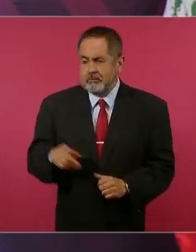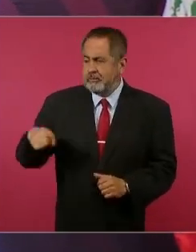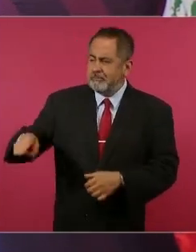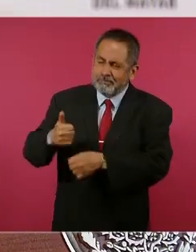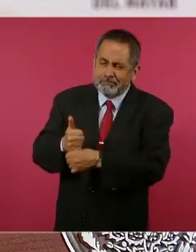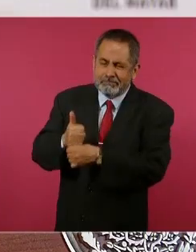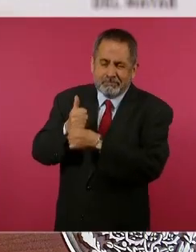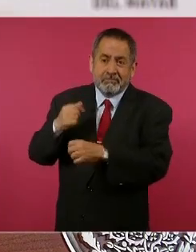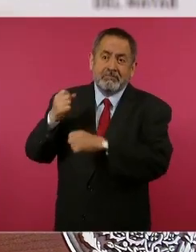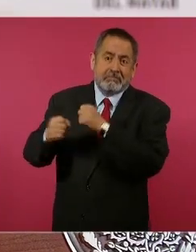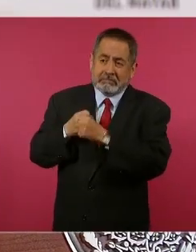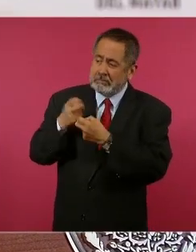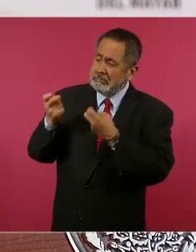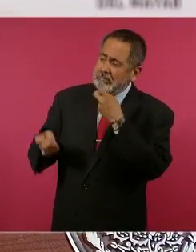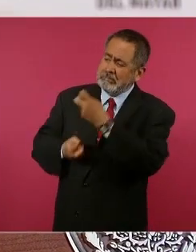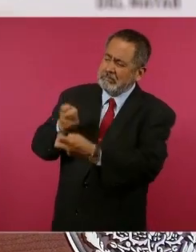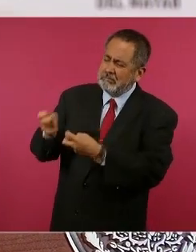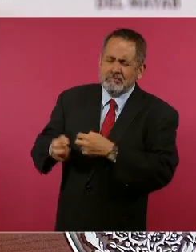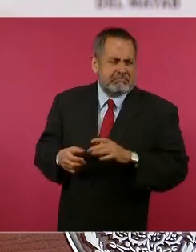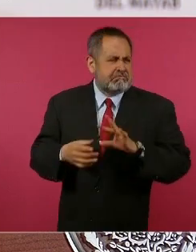padecido,